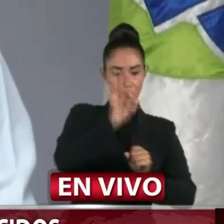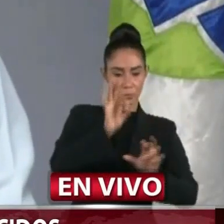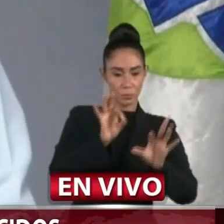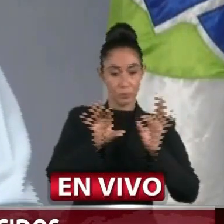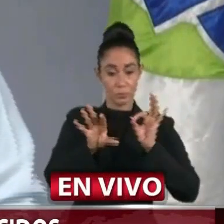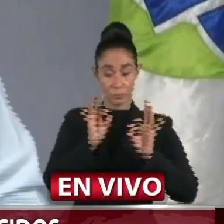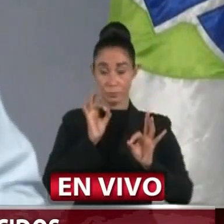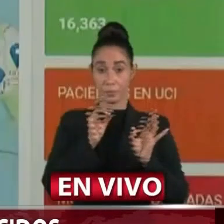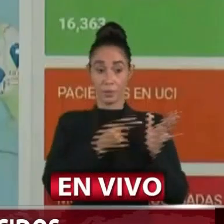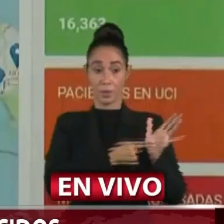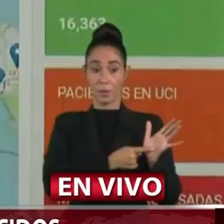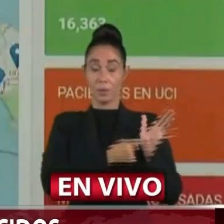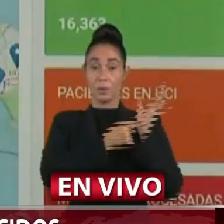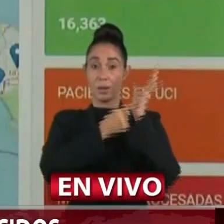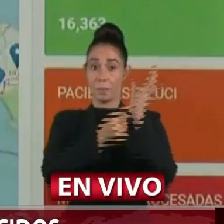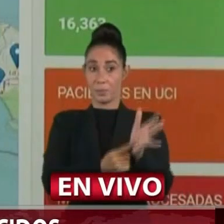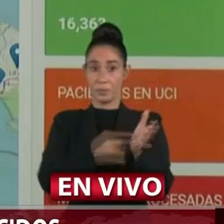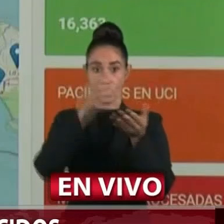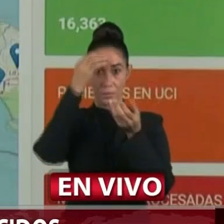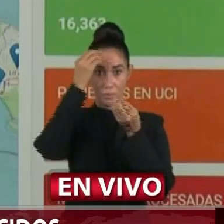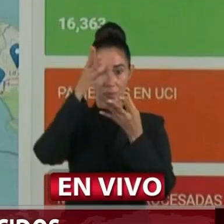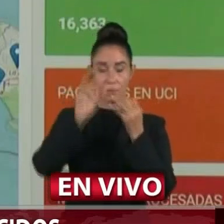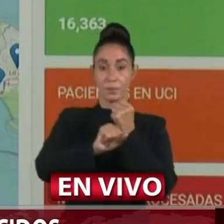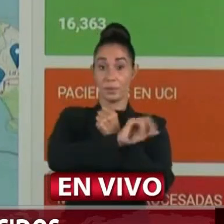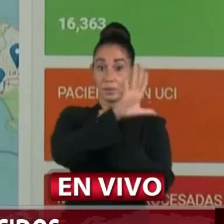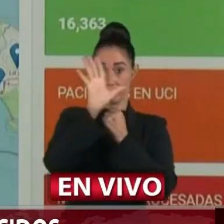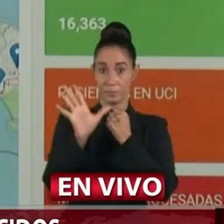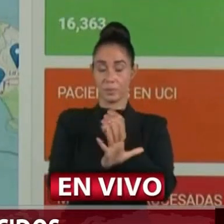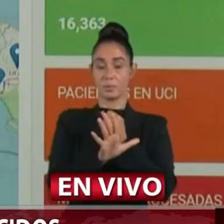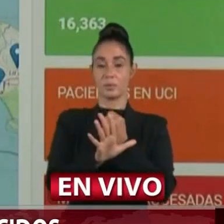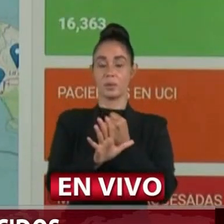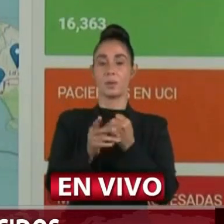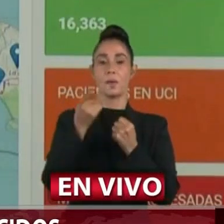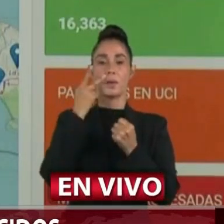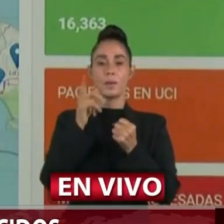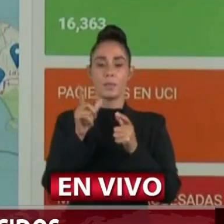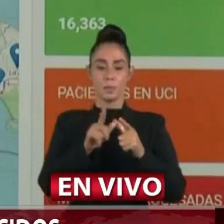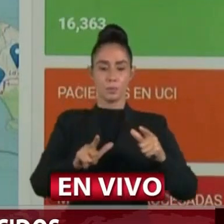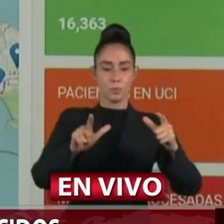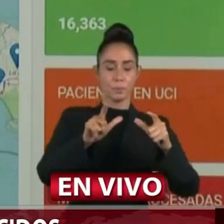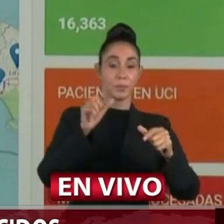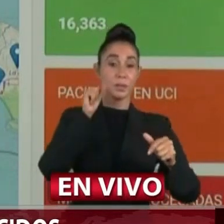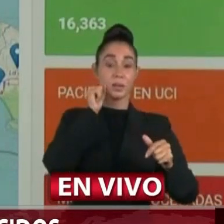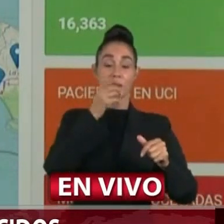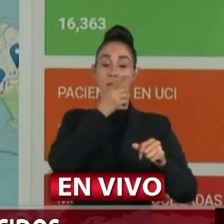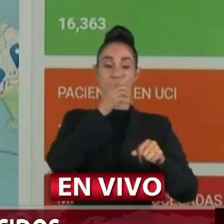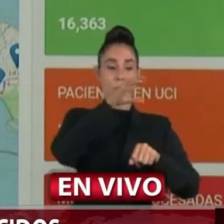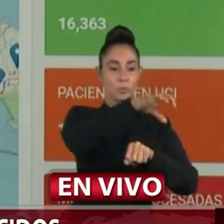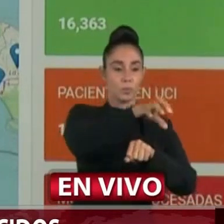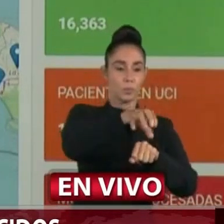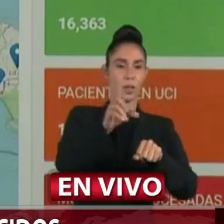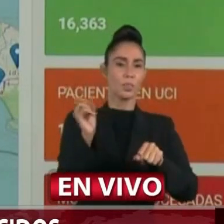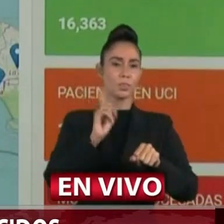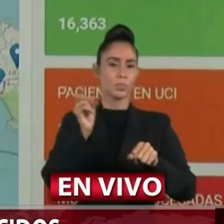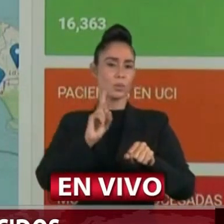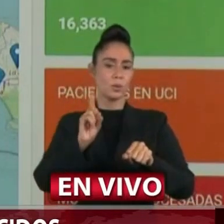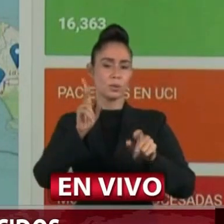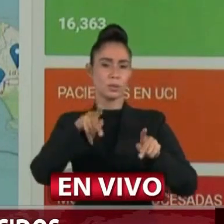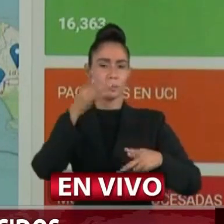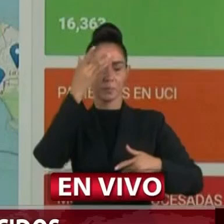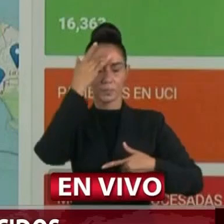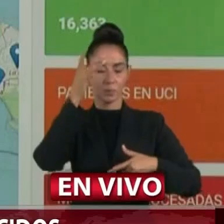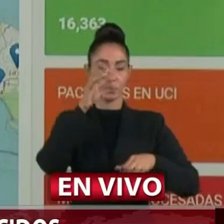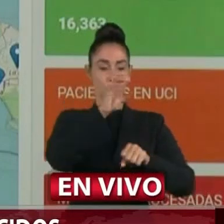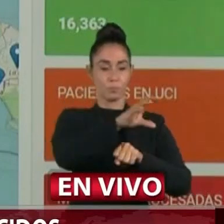que ustedes puedan tener la información detallada de cada barrio, dónde está localizada esos puntos que ustedes ven